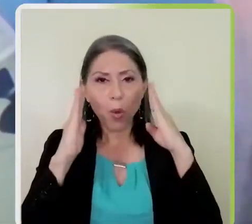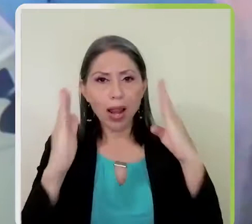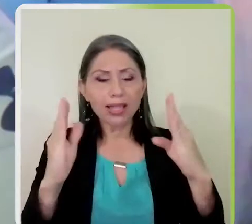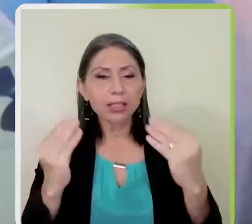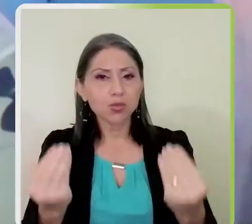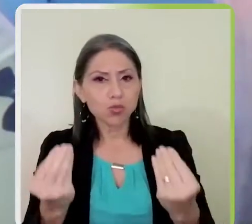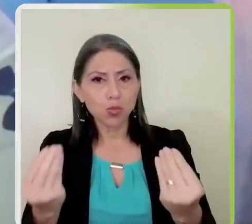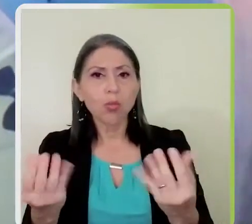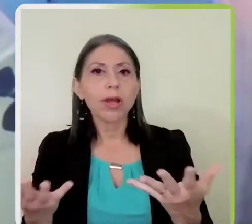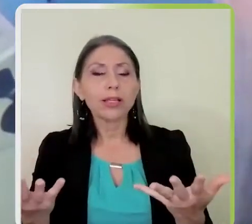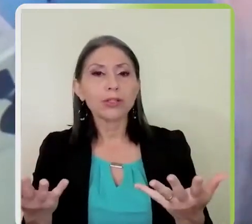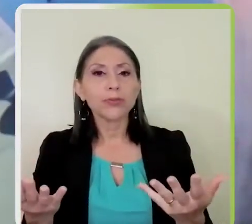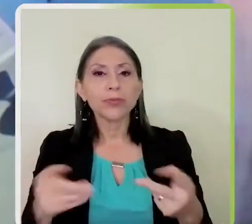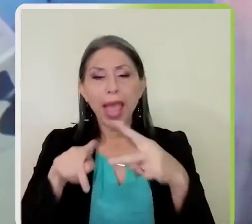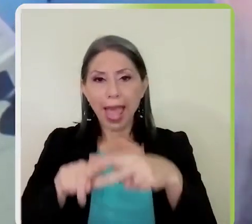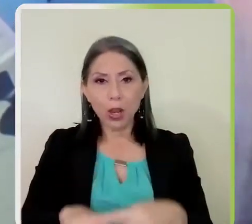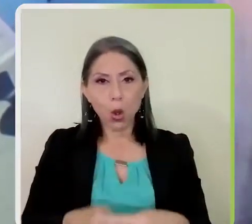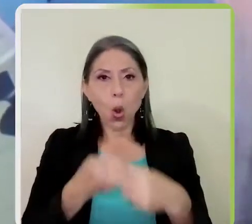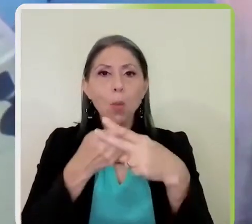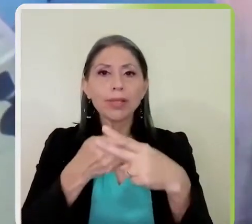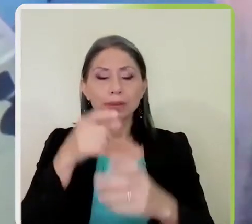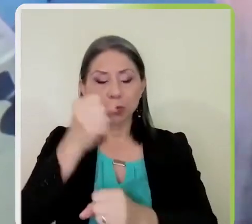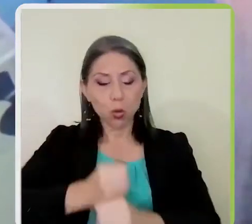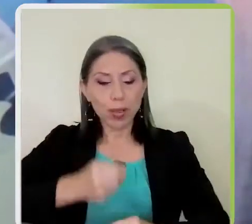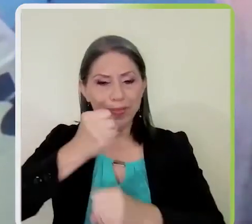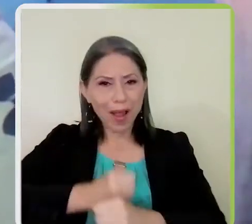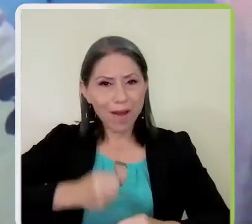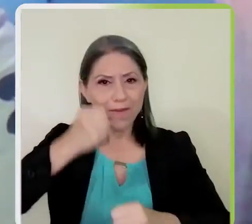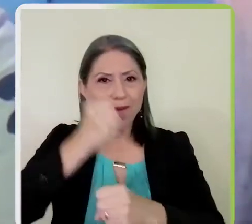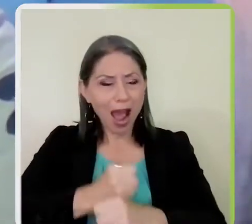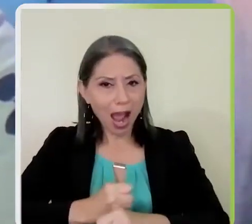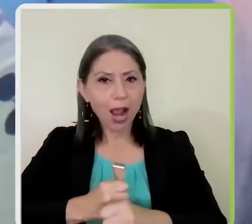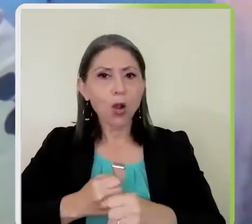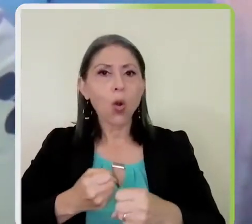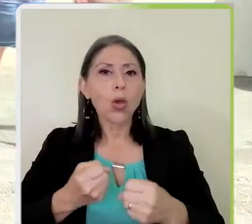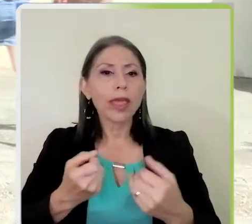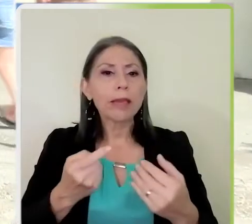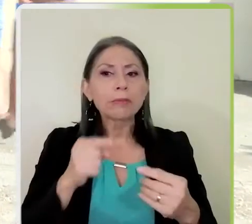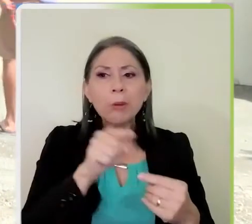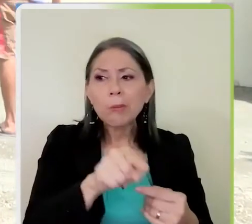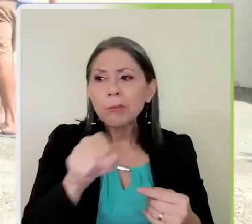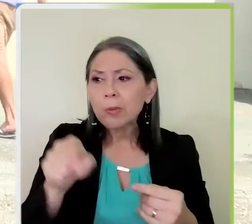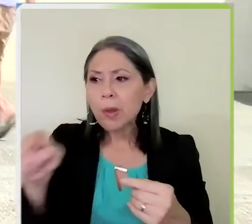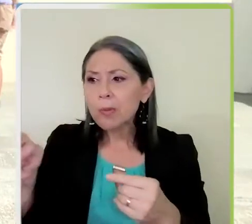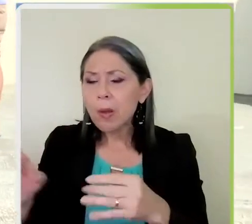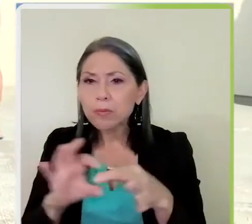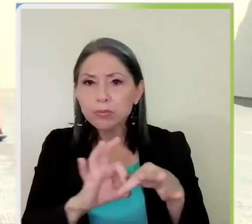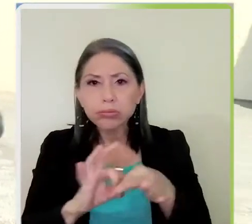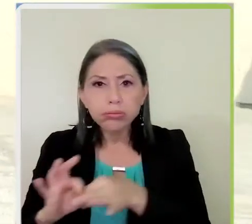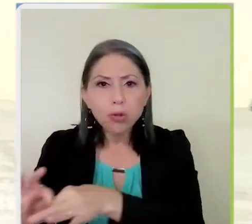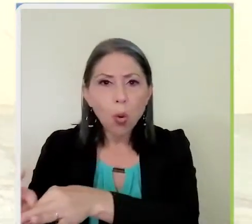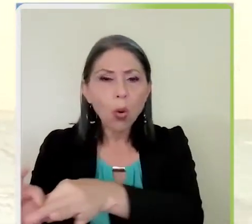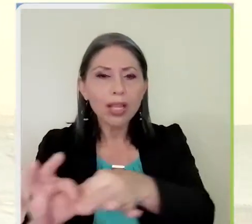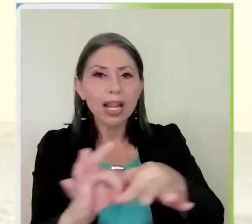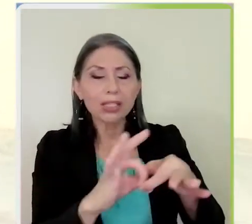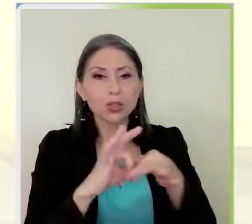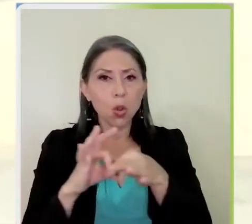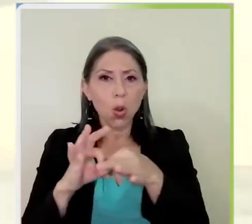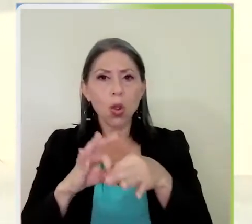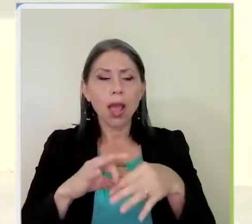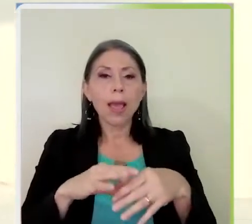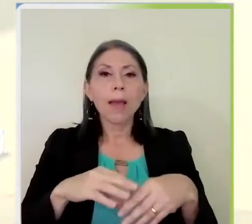atención, y de ahí fue donde comenzamos con el trabajo de poder entonces hacer la parte de la coordinación, de poder entregar lo que son